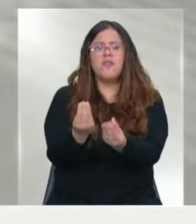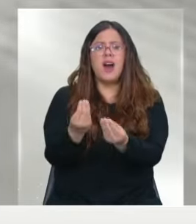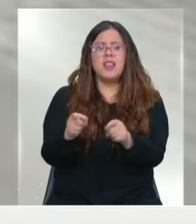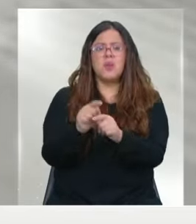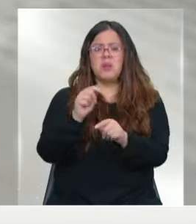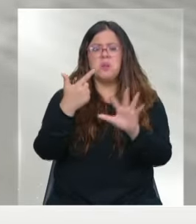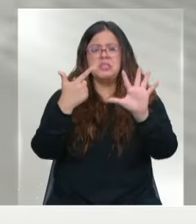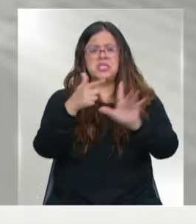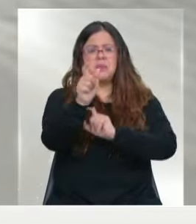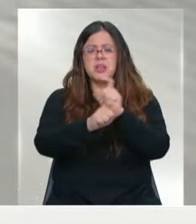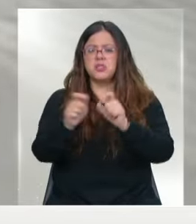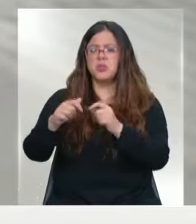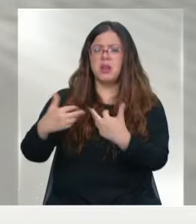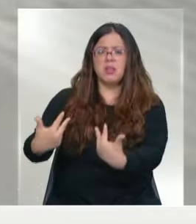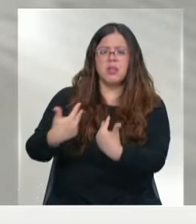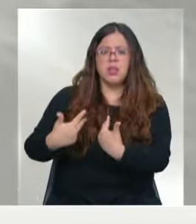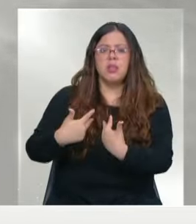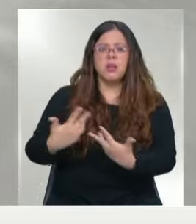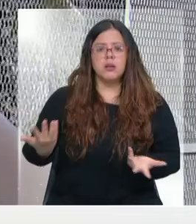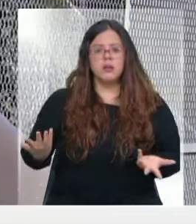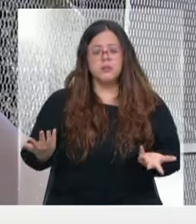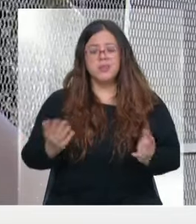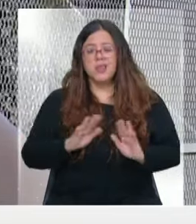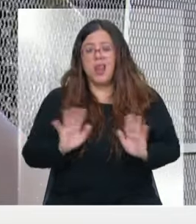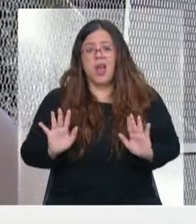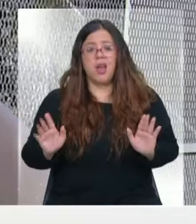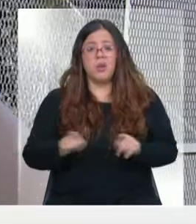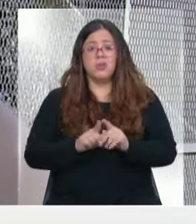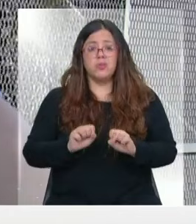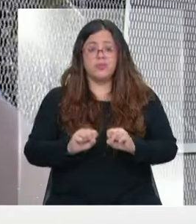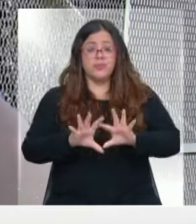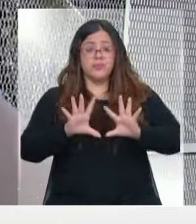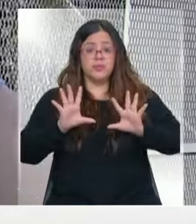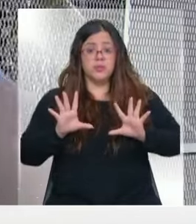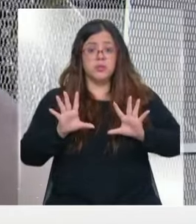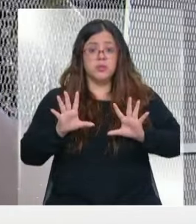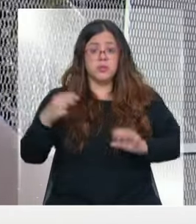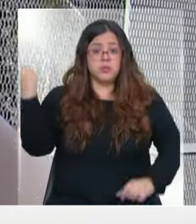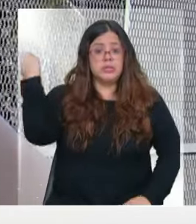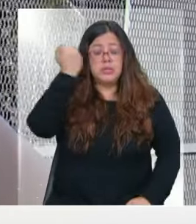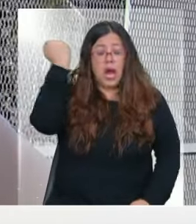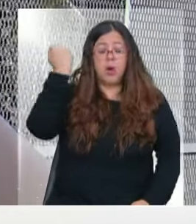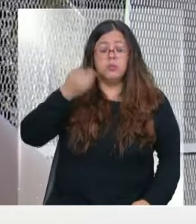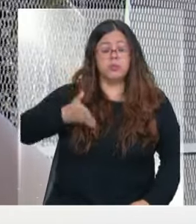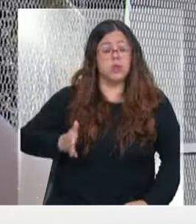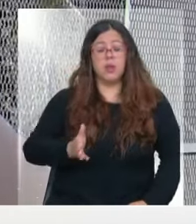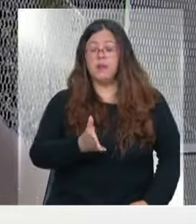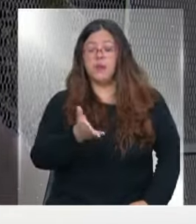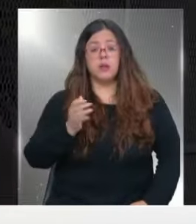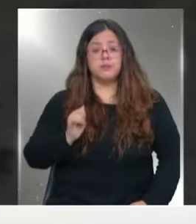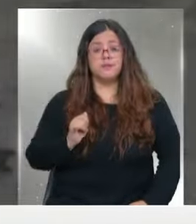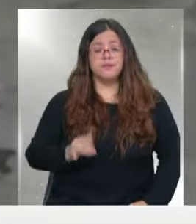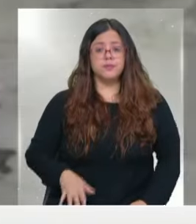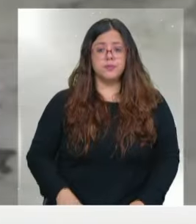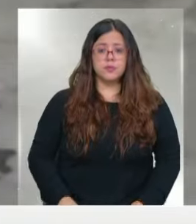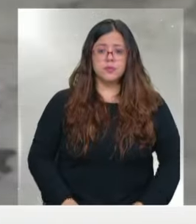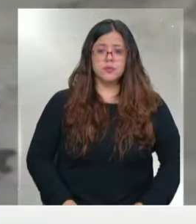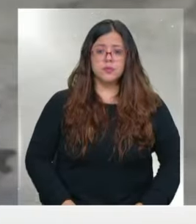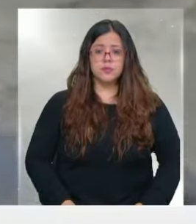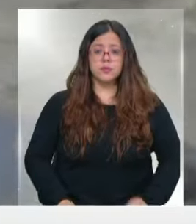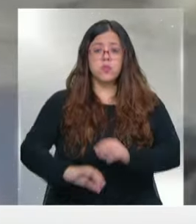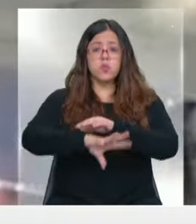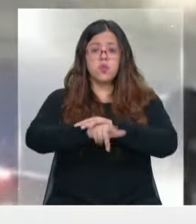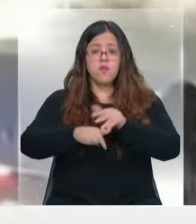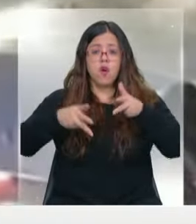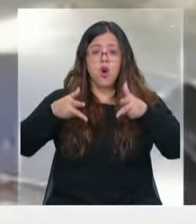como entre 7 hombres y pues nada, quedé impresionado, en shock. Aún todavía estoy en shock, aún estoy en shock. Un robo